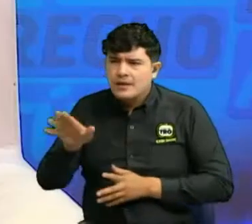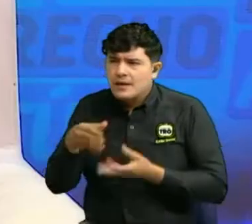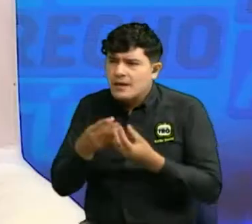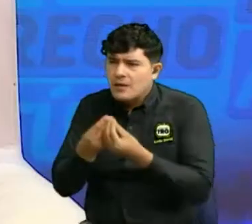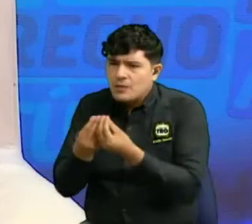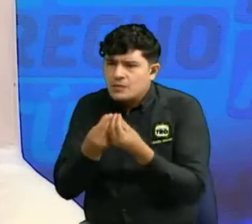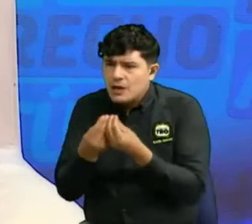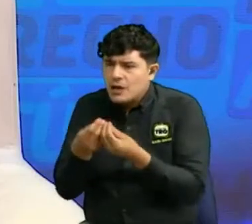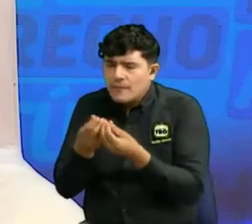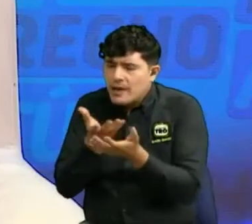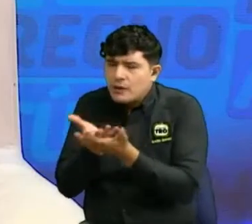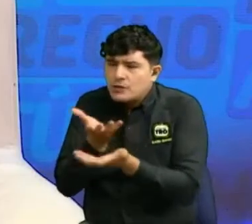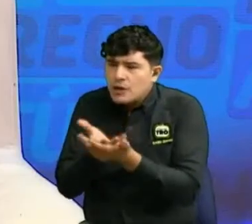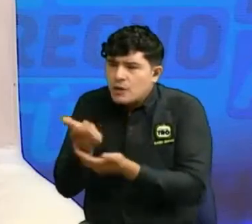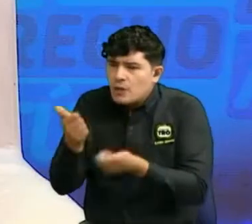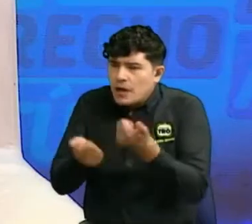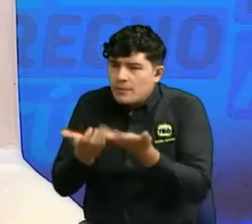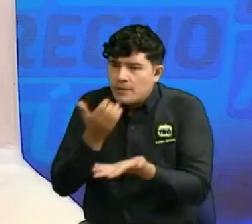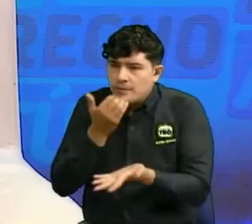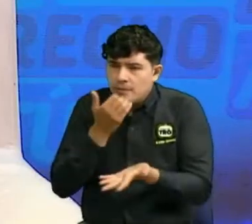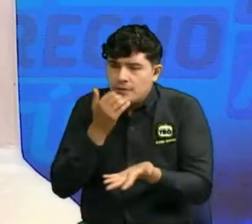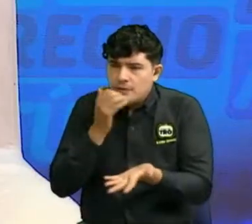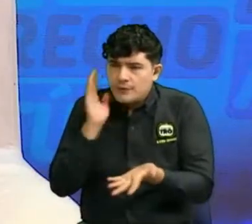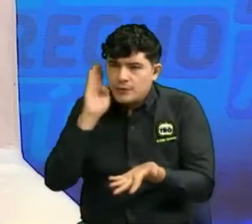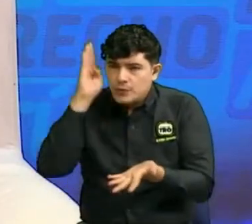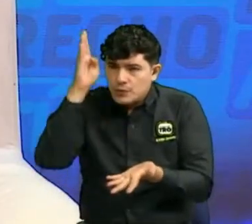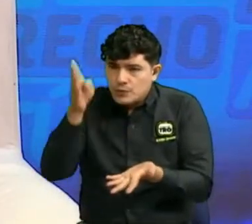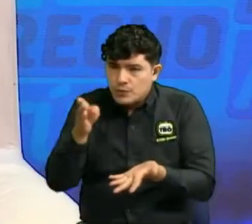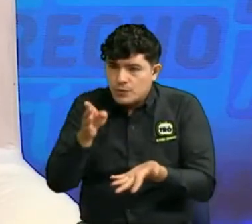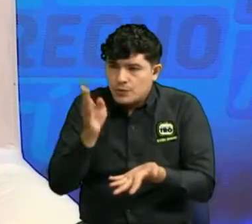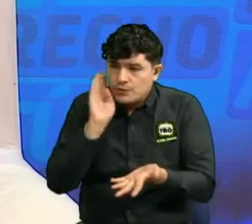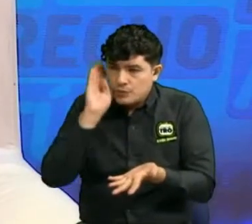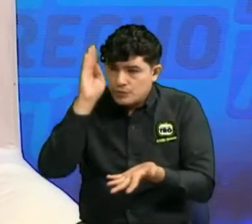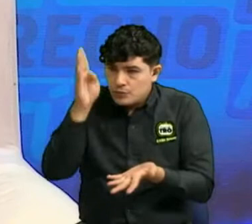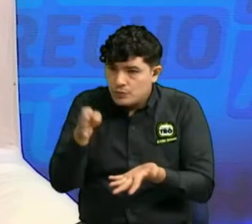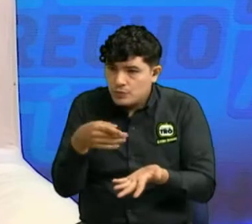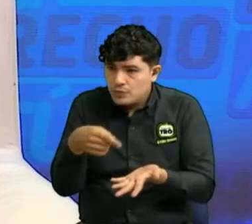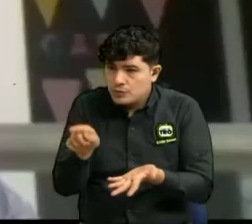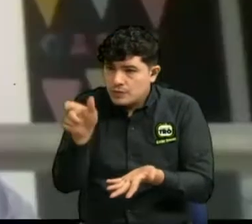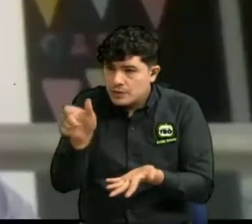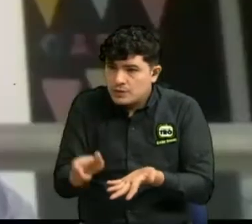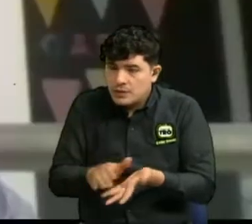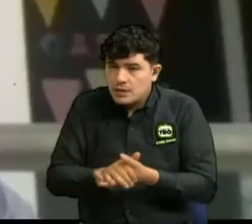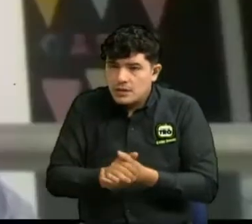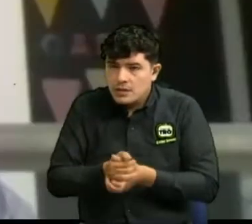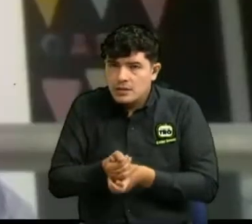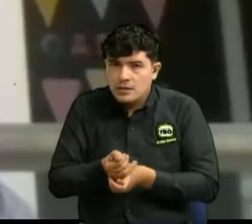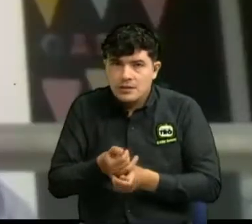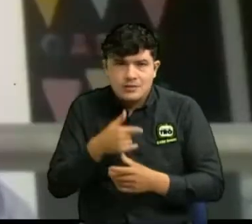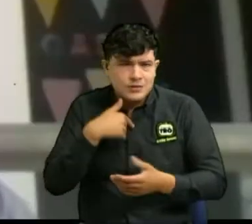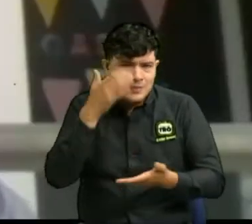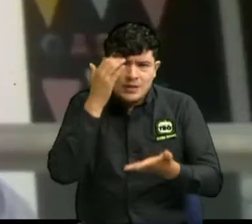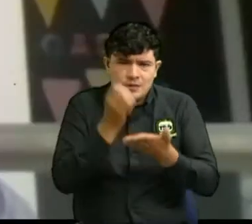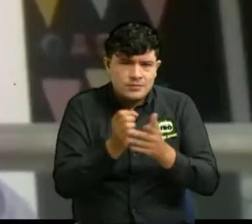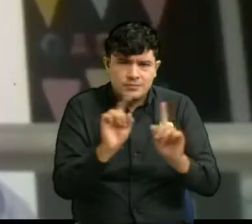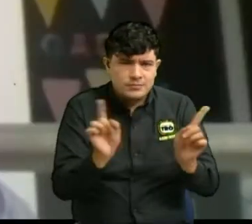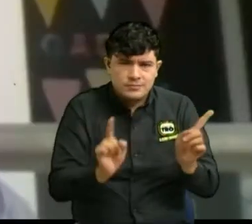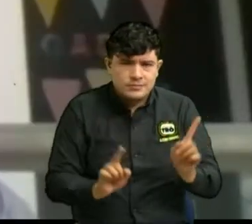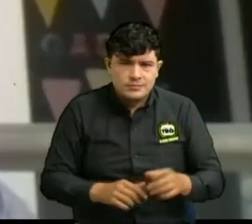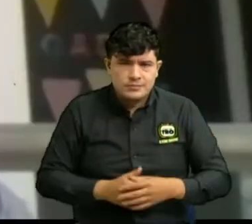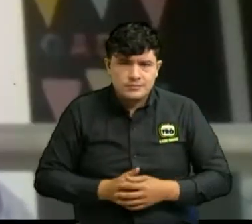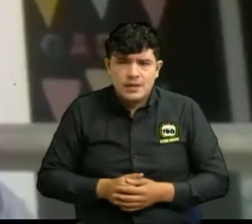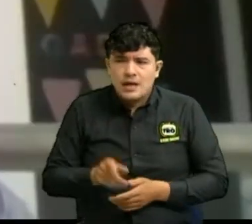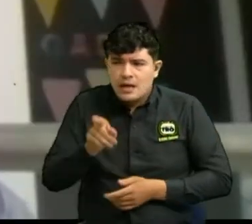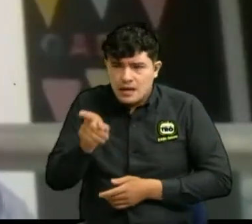ella retirara más adelante, cuando llegara a la edad, esas semanas? No, esa no sería mi opinión. Mi opinión sería que ella